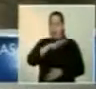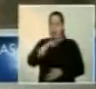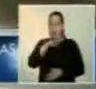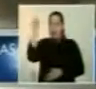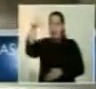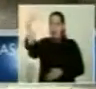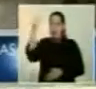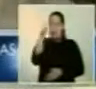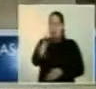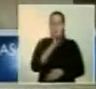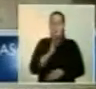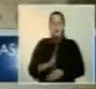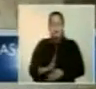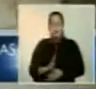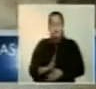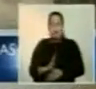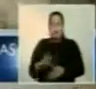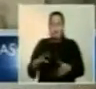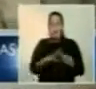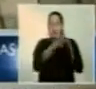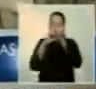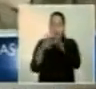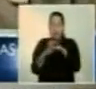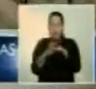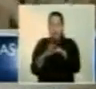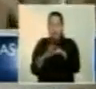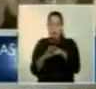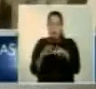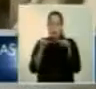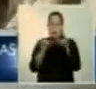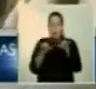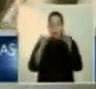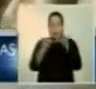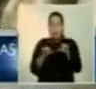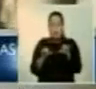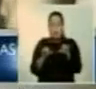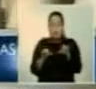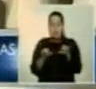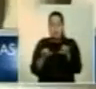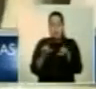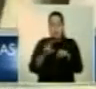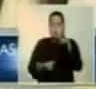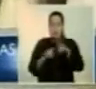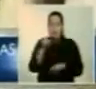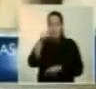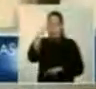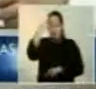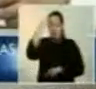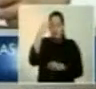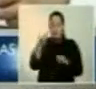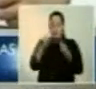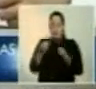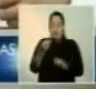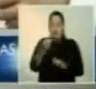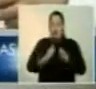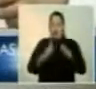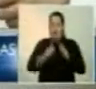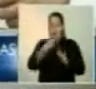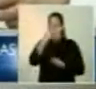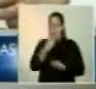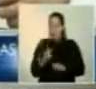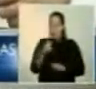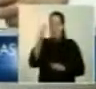apurate el barinés de monterrubio delantero gran manda el mismo se sacó a usted sabe cómo es la vida del pobre también el